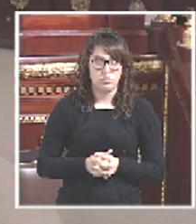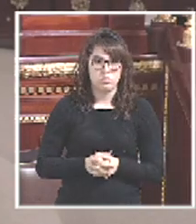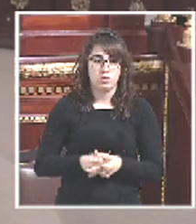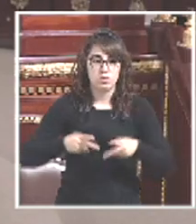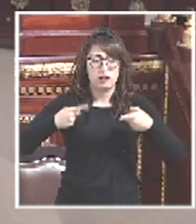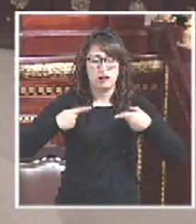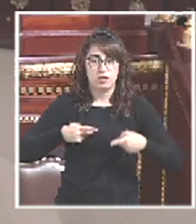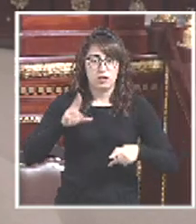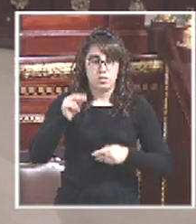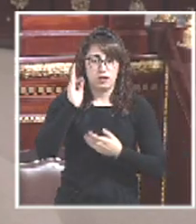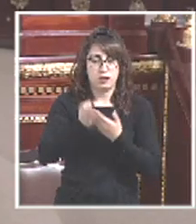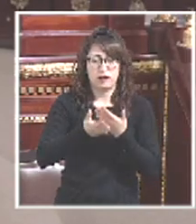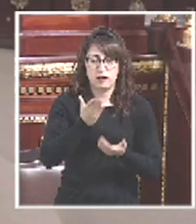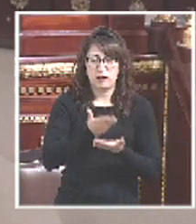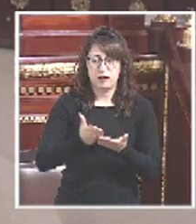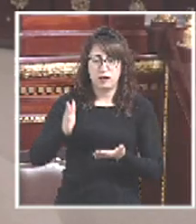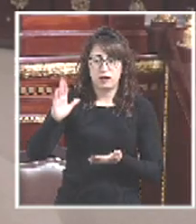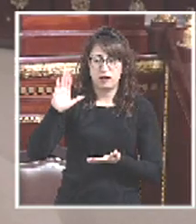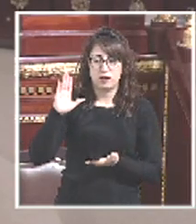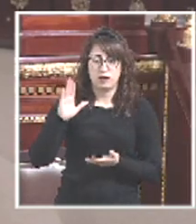Los que estén por la negativa,